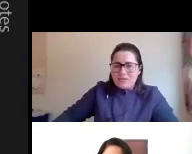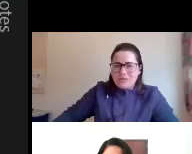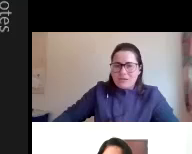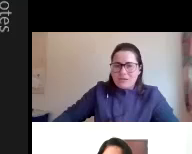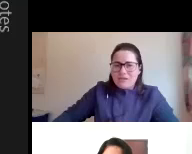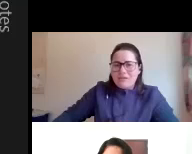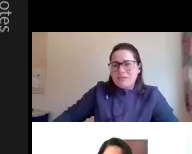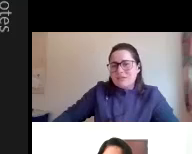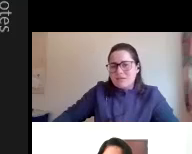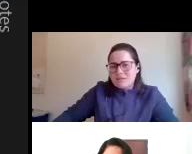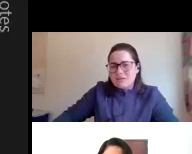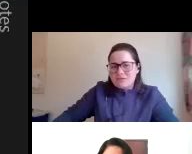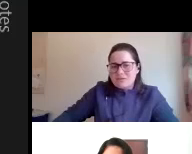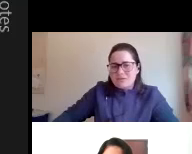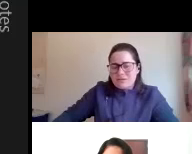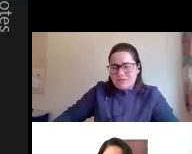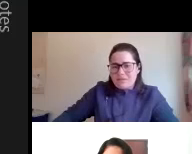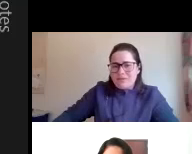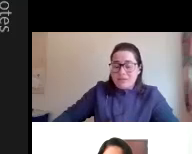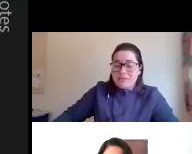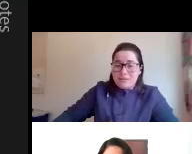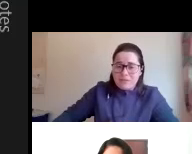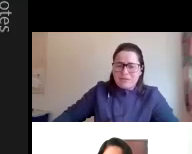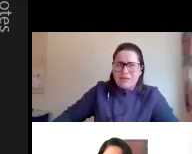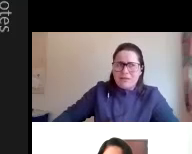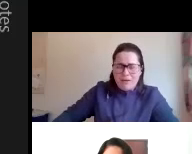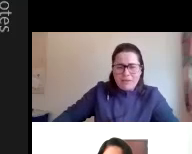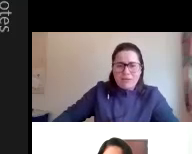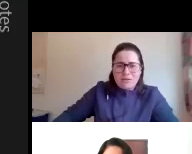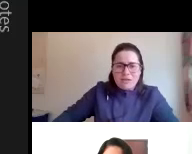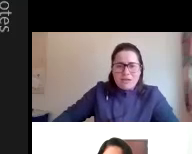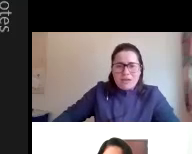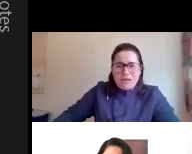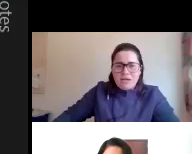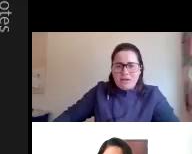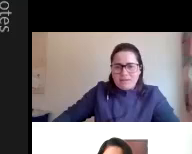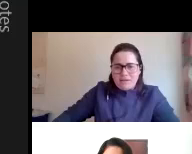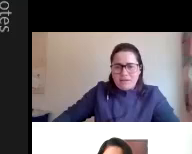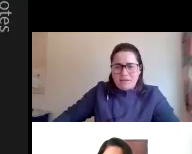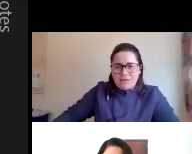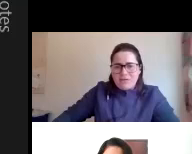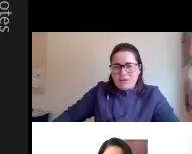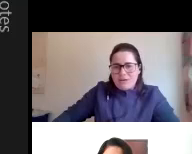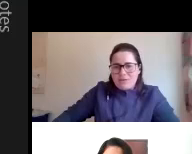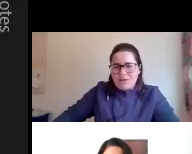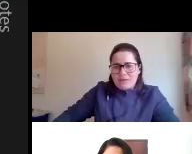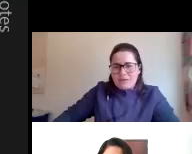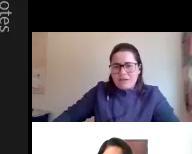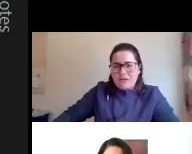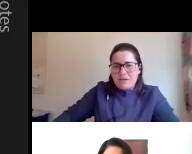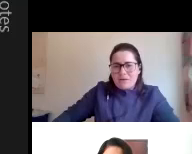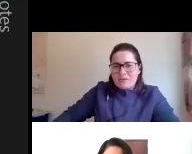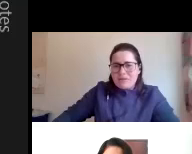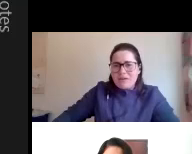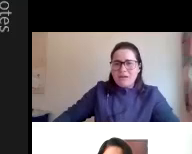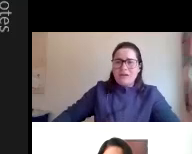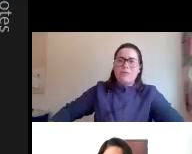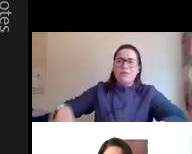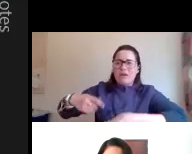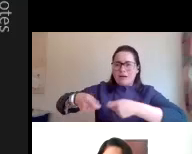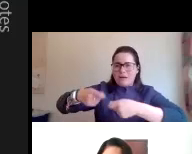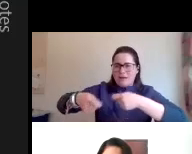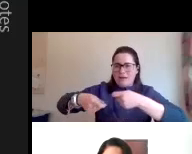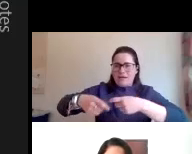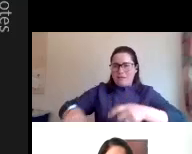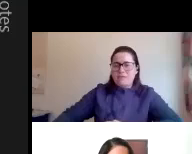en donde tiene 20 centímetros de diámetro, y está dividido en una parte negra y una parte blanca.